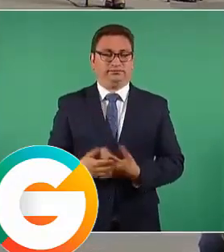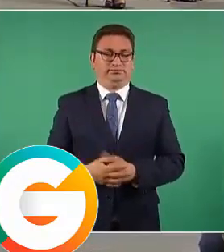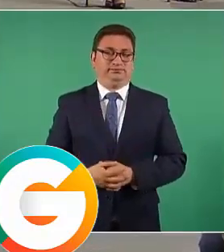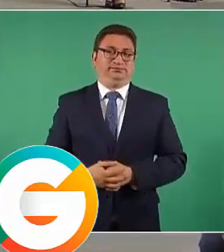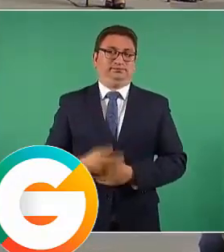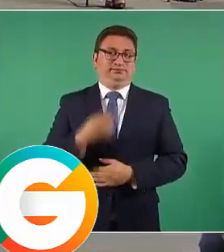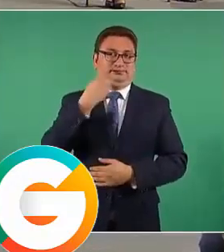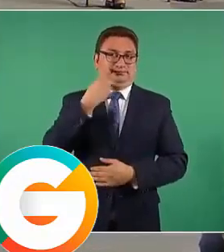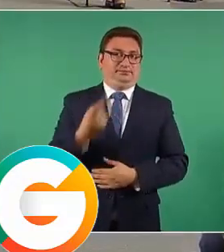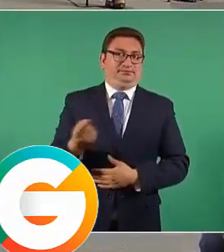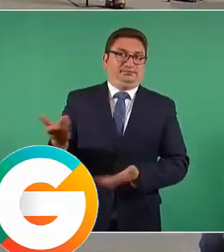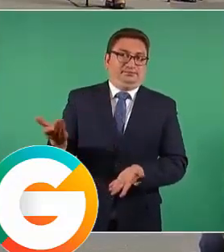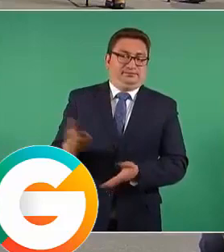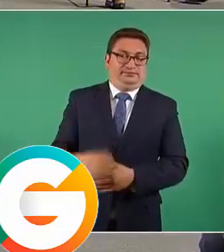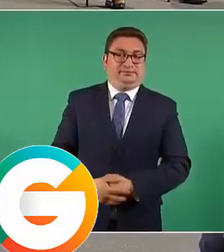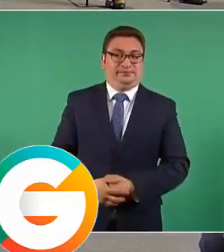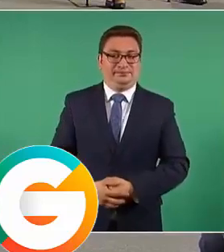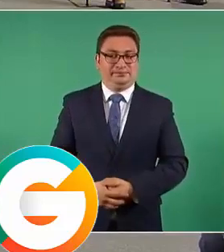Y fíjense lo que son las cosas.